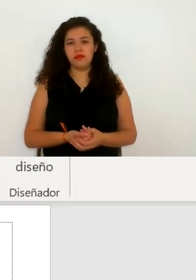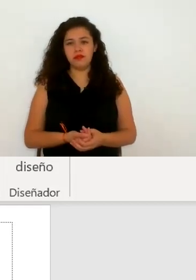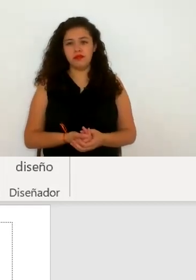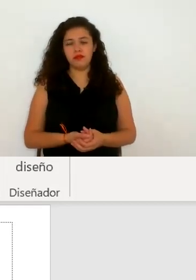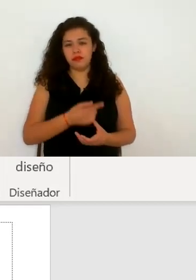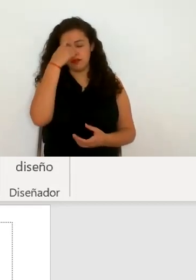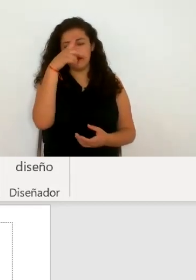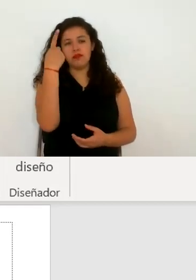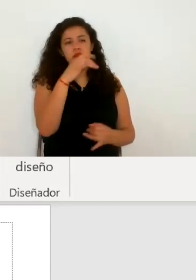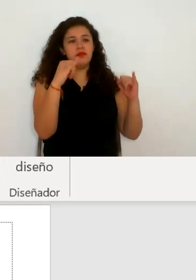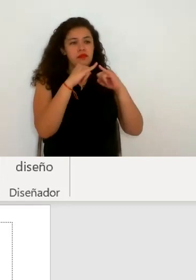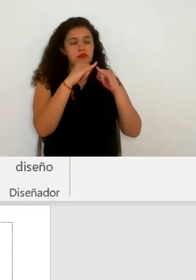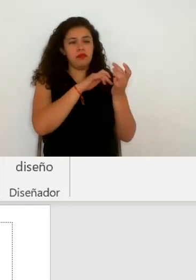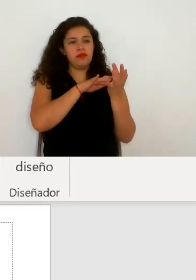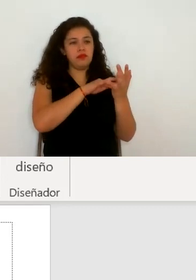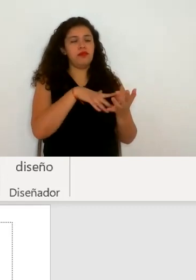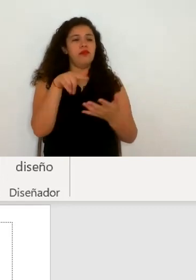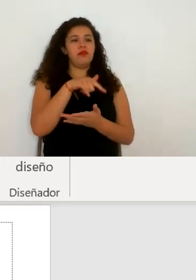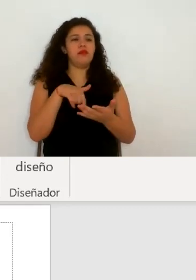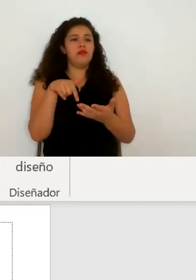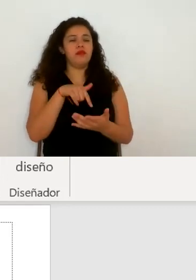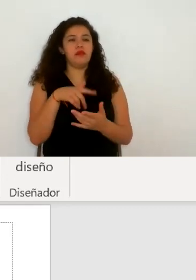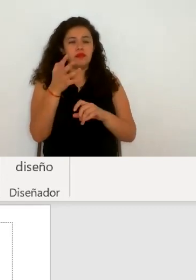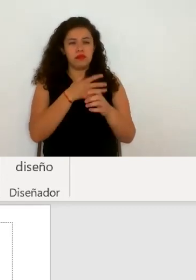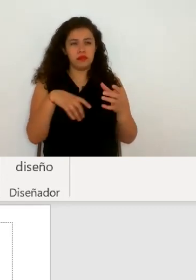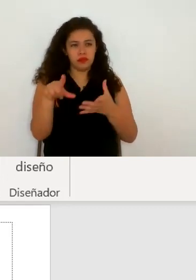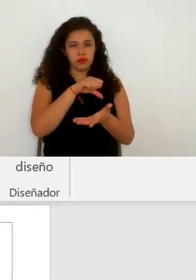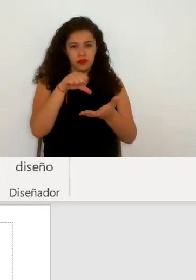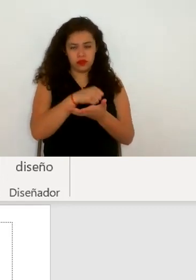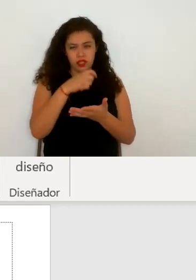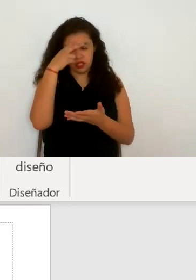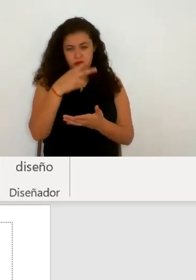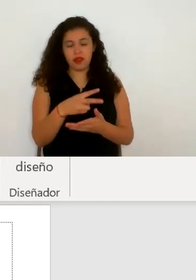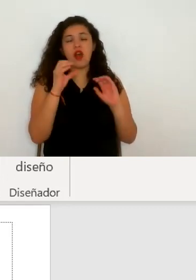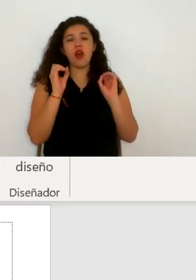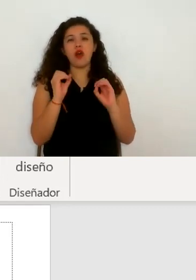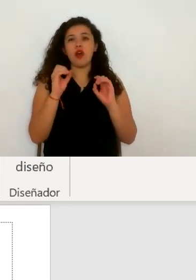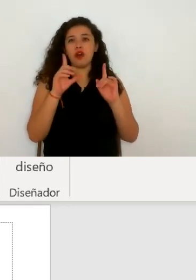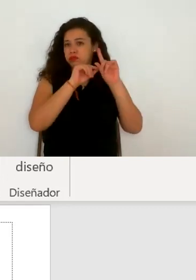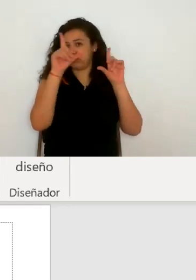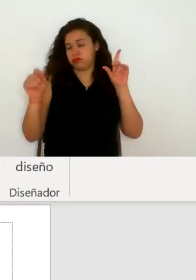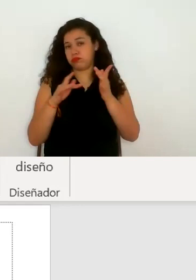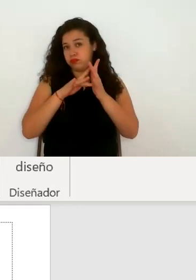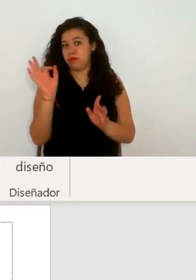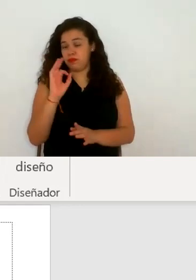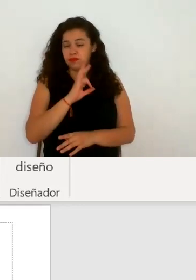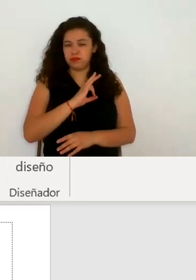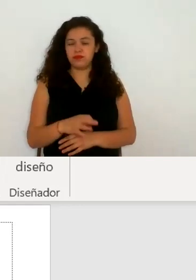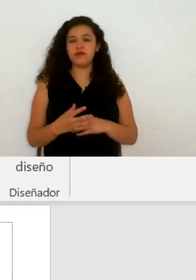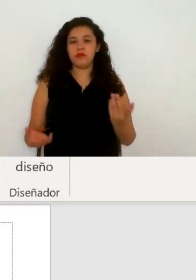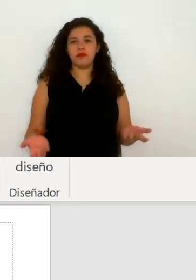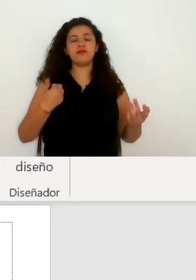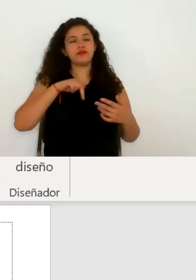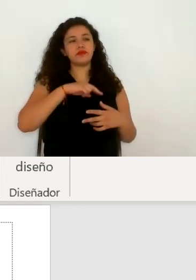su institución o a nivel local, hasta la Ciudad de México o hasta nivel nacional. Pero necesitamos reunirnos